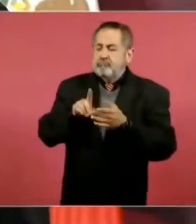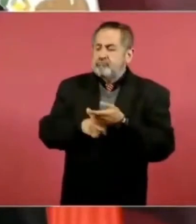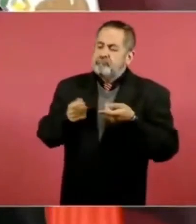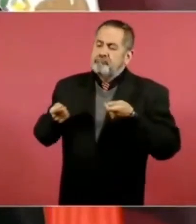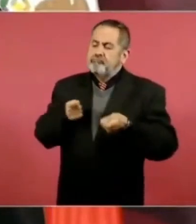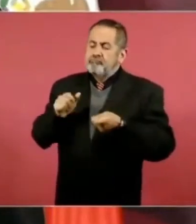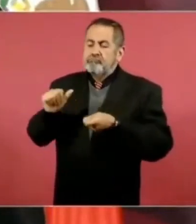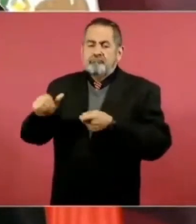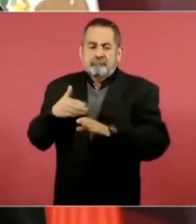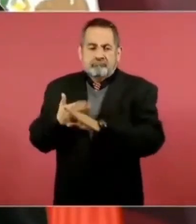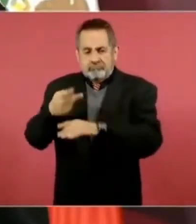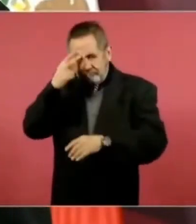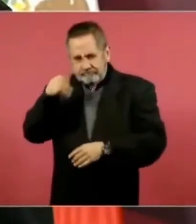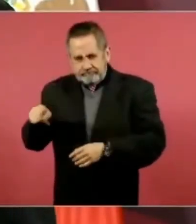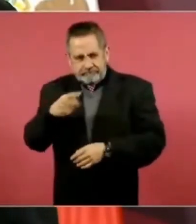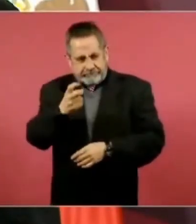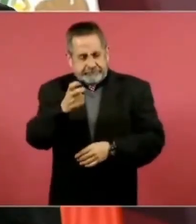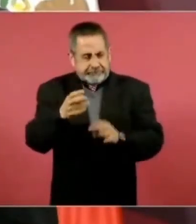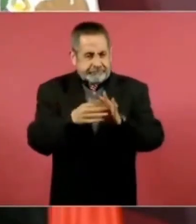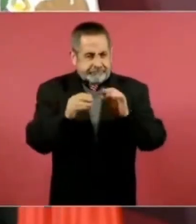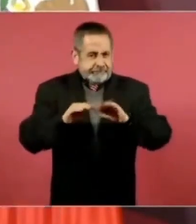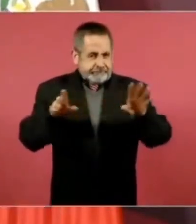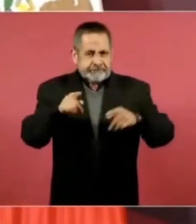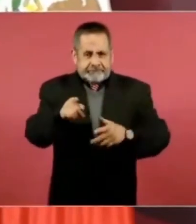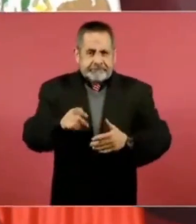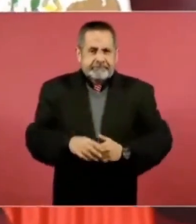México? ¿Sí? Pero